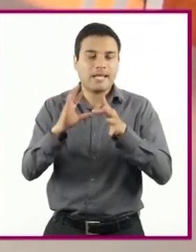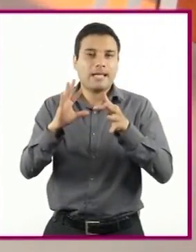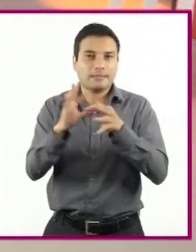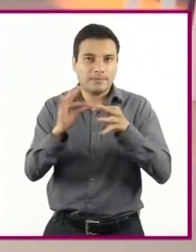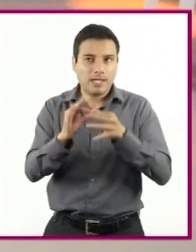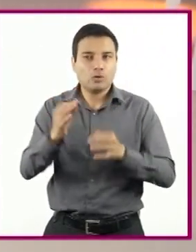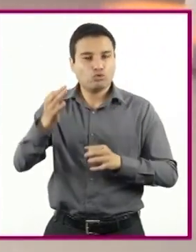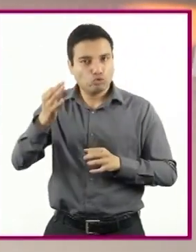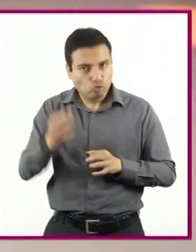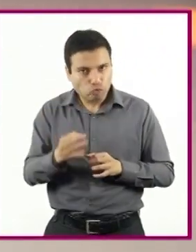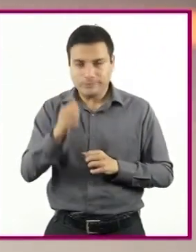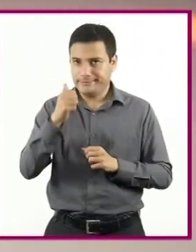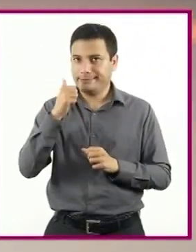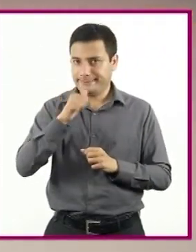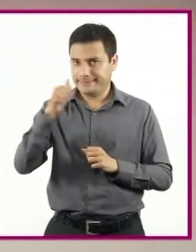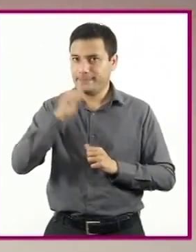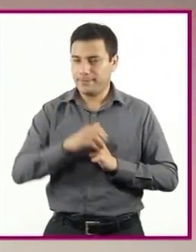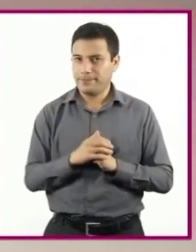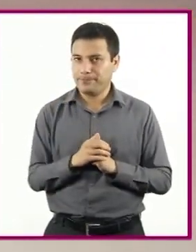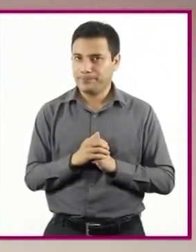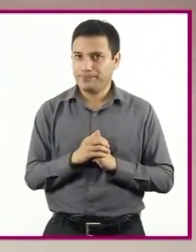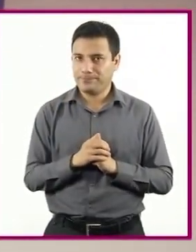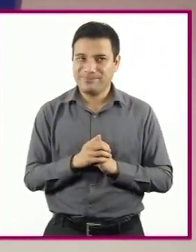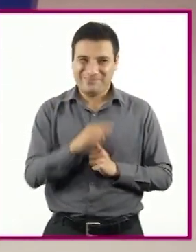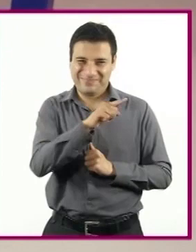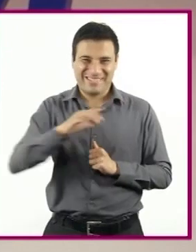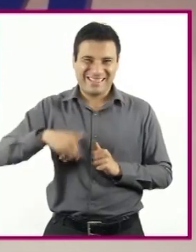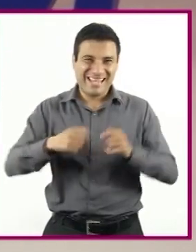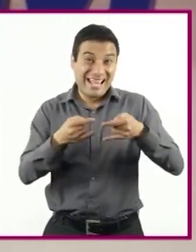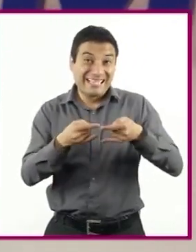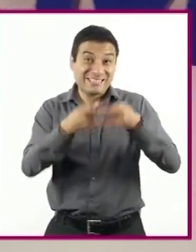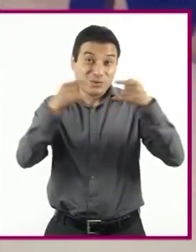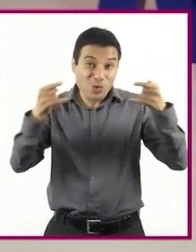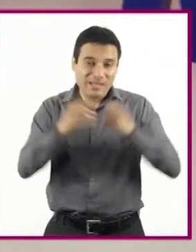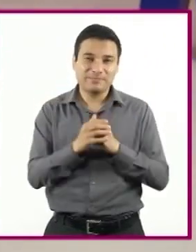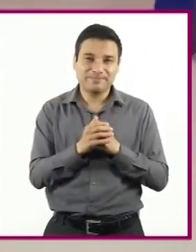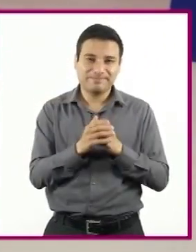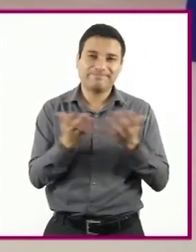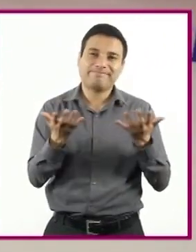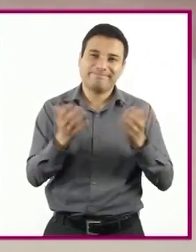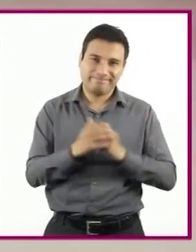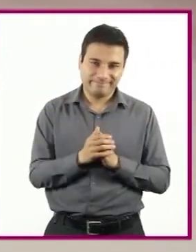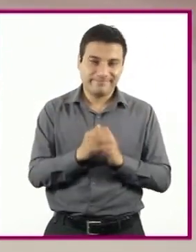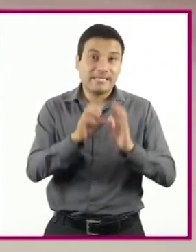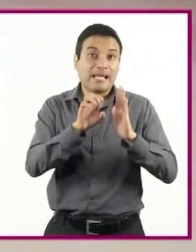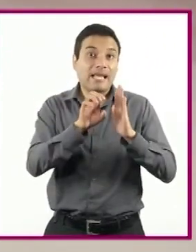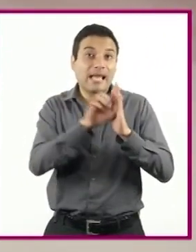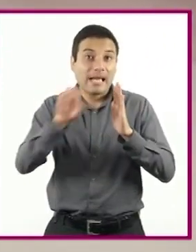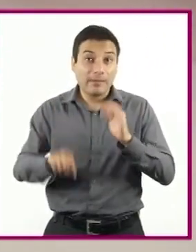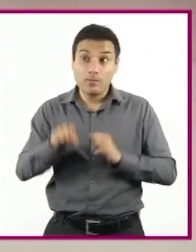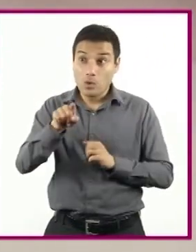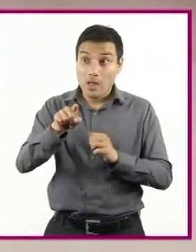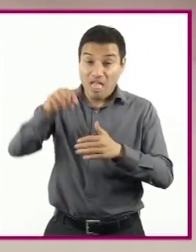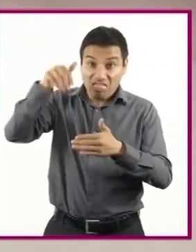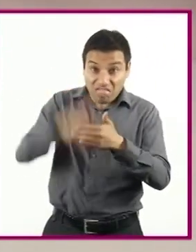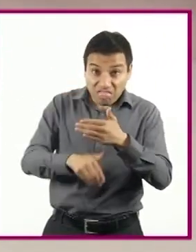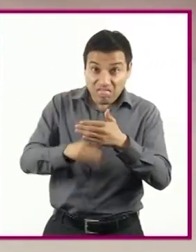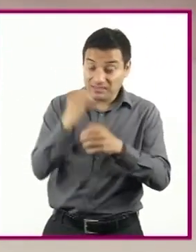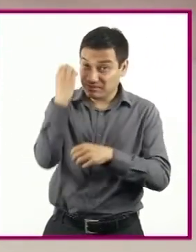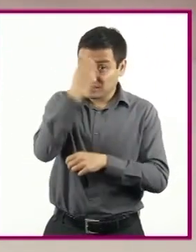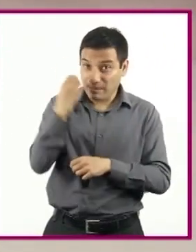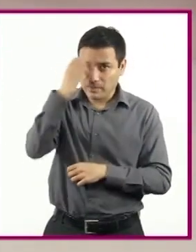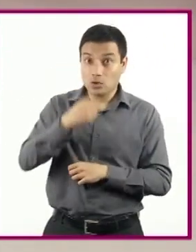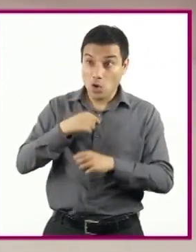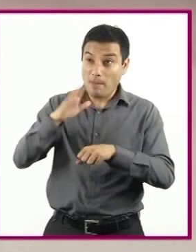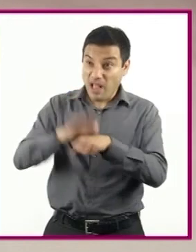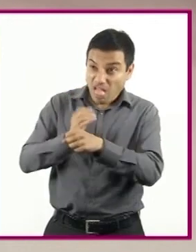usar correctamente y, como en el caso de tu anécdota, no se vale hacer leña del árbol caído. Finalmente, realicemos